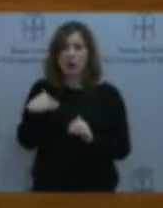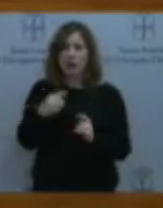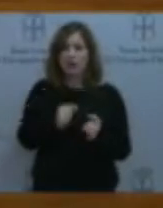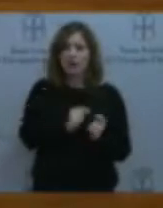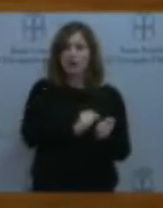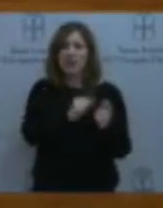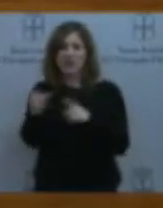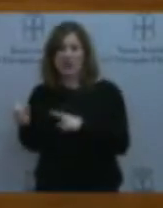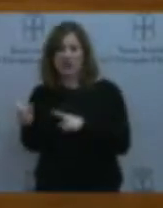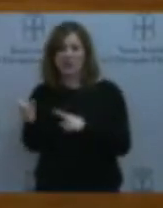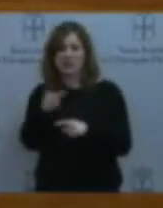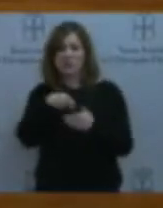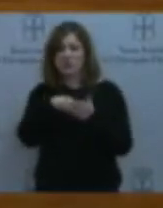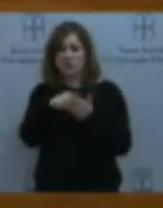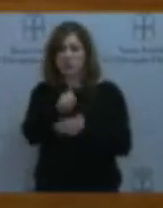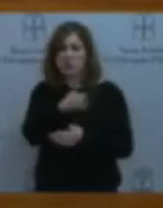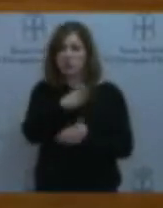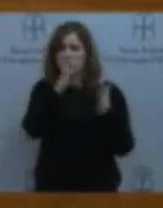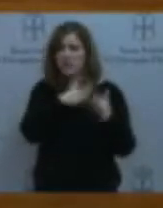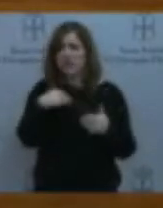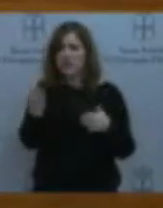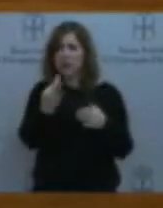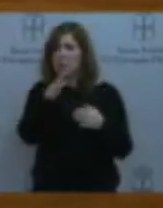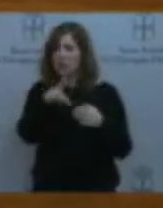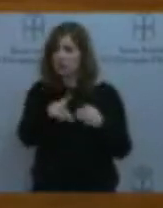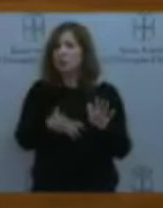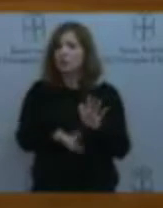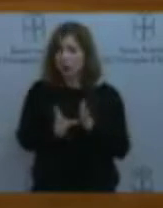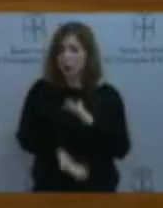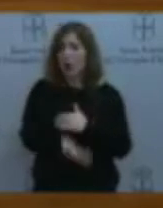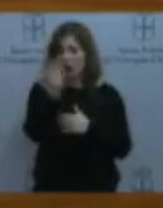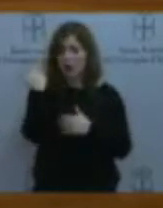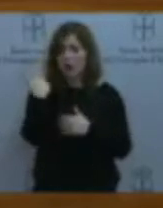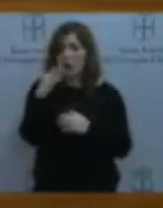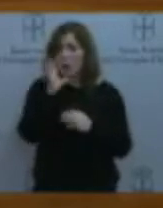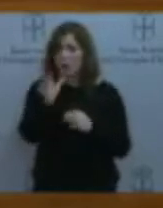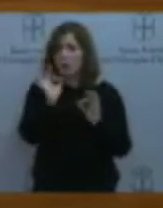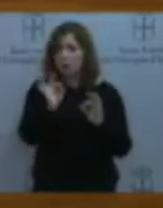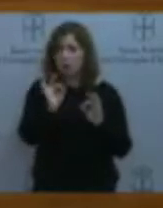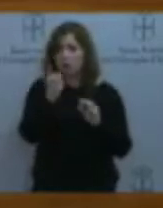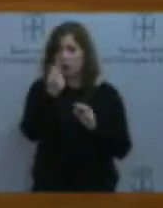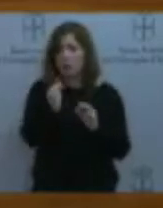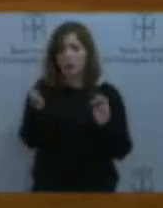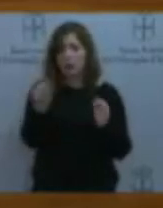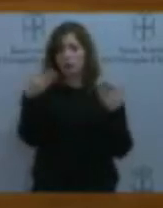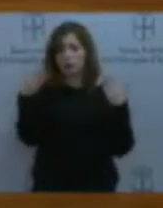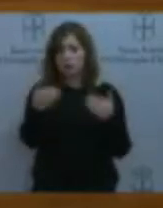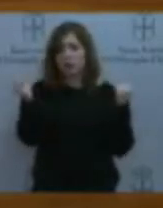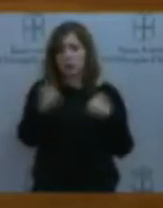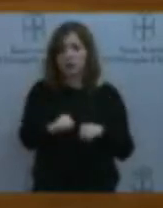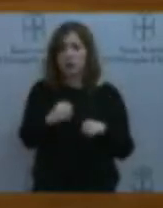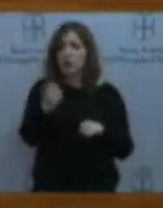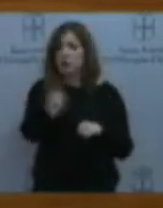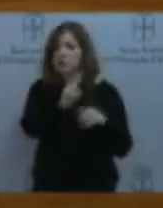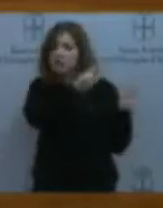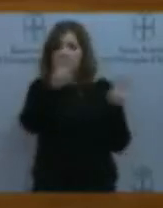piensan? ¿Y ustedes qué quieren? Porque eso va a pasar. Pues ese es el asunto capital en el que tenemos que ponernos de acuerdo. No es una cuestión